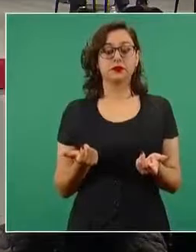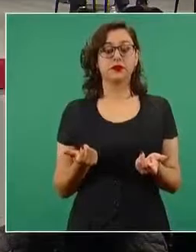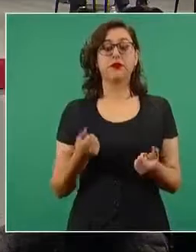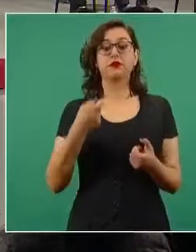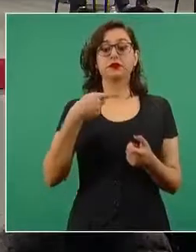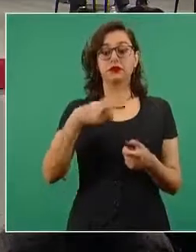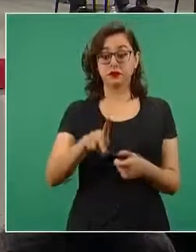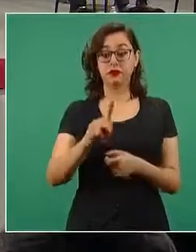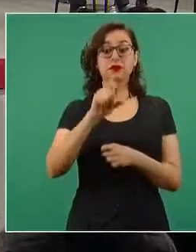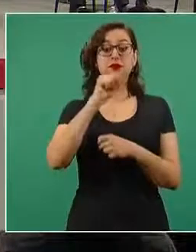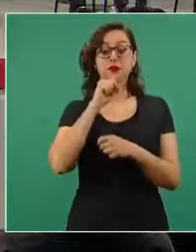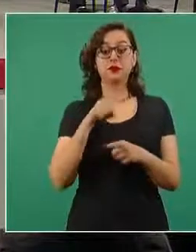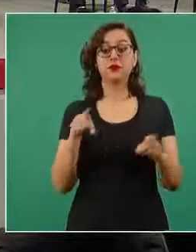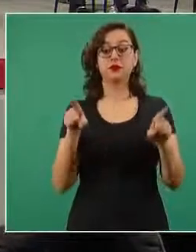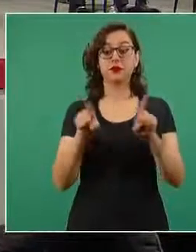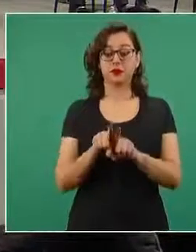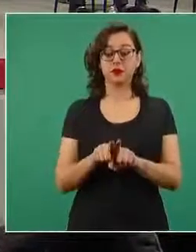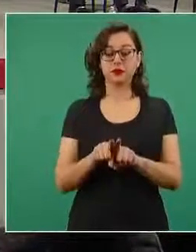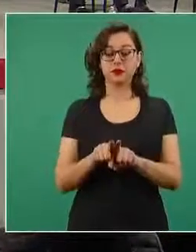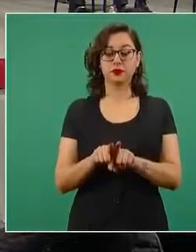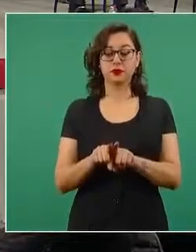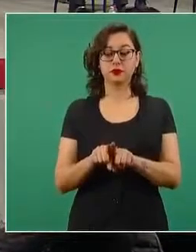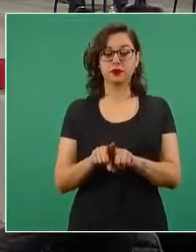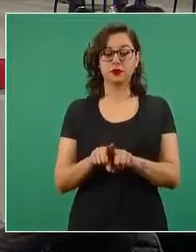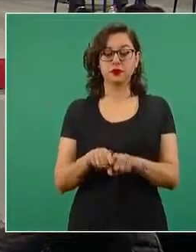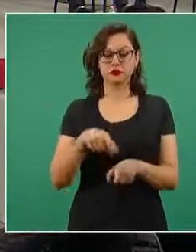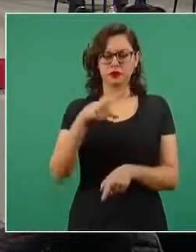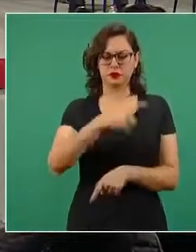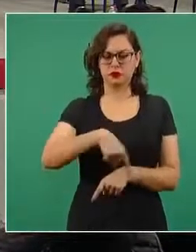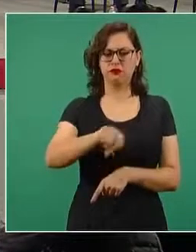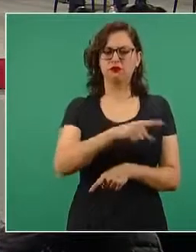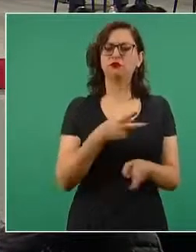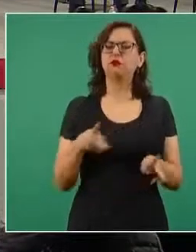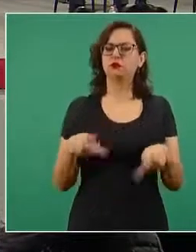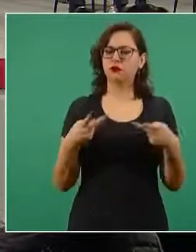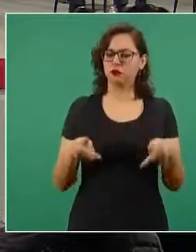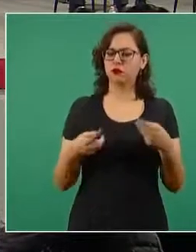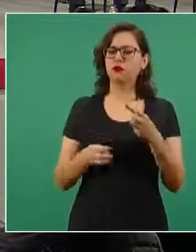quieren que a ellos se les compre el material